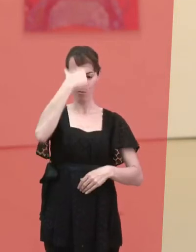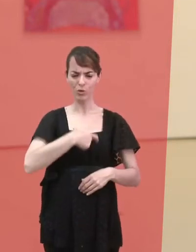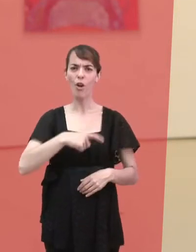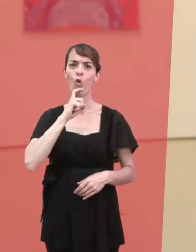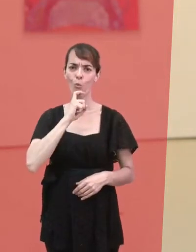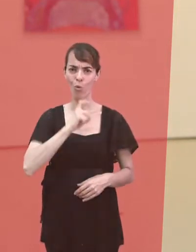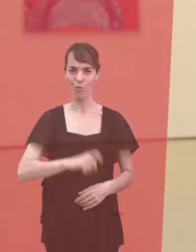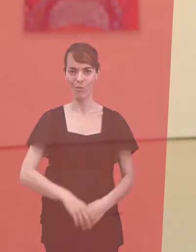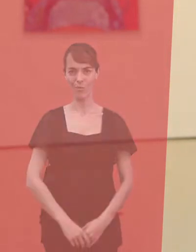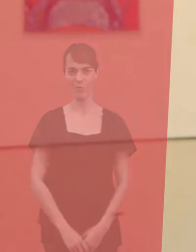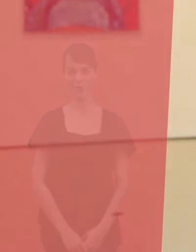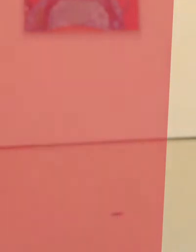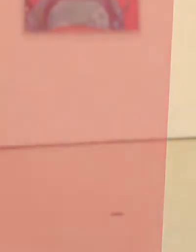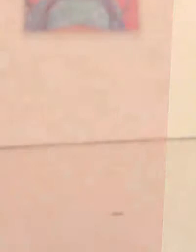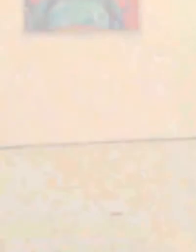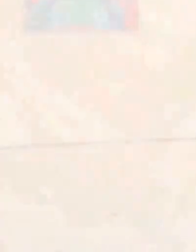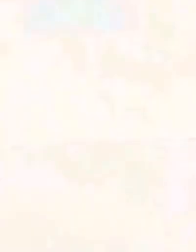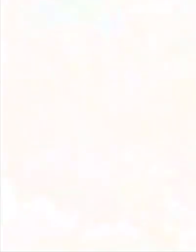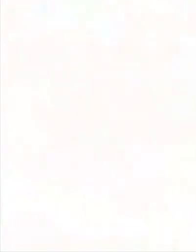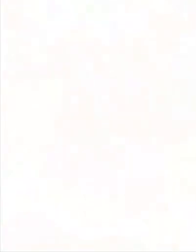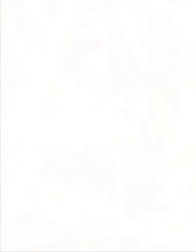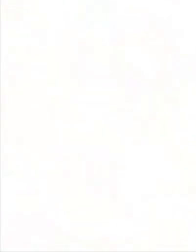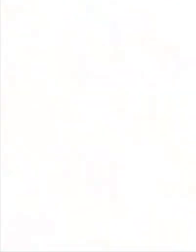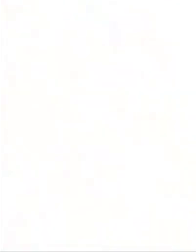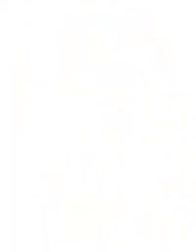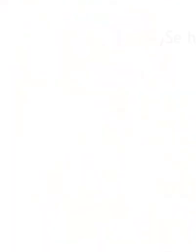antes de estar yacente.